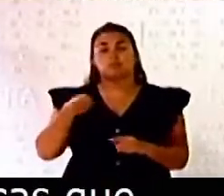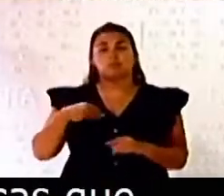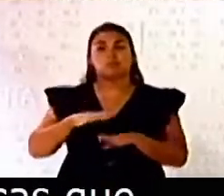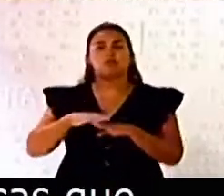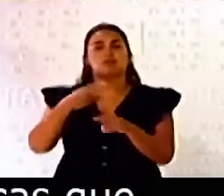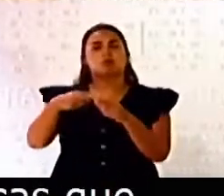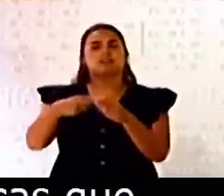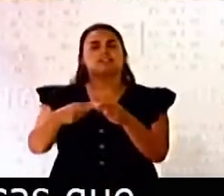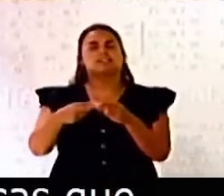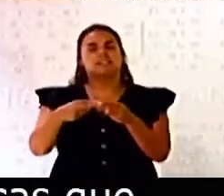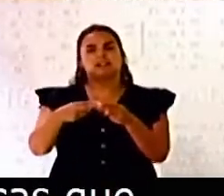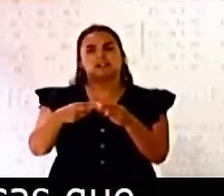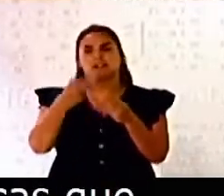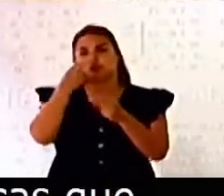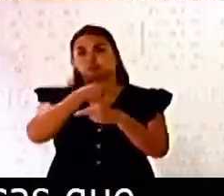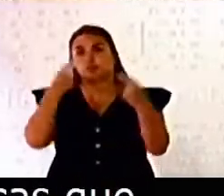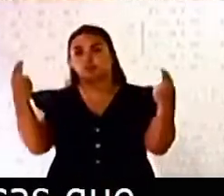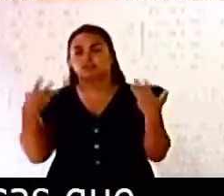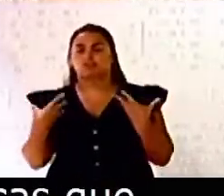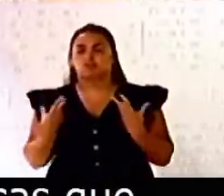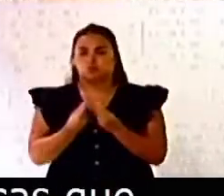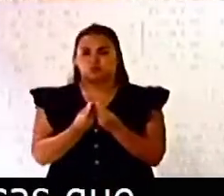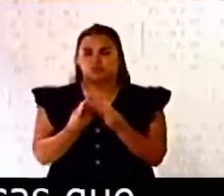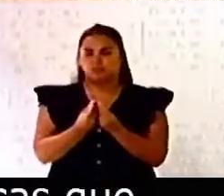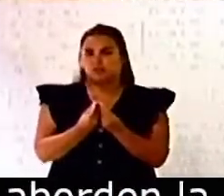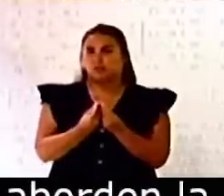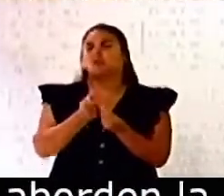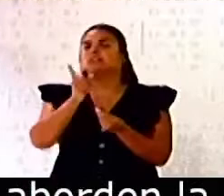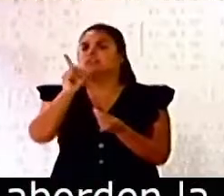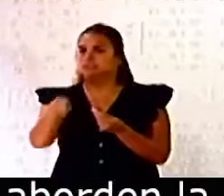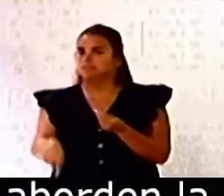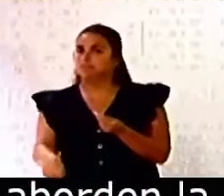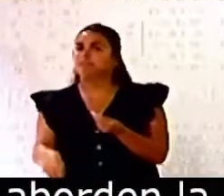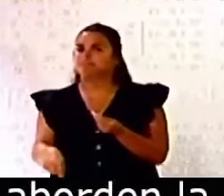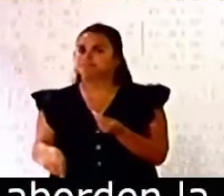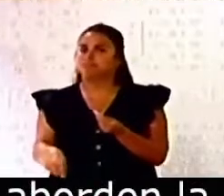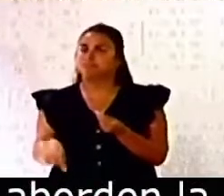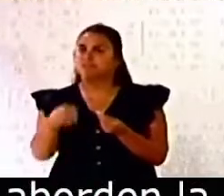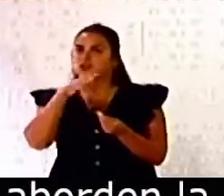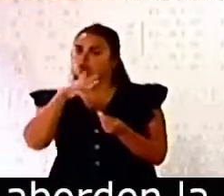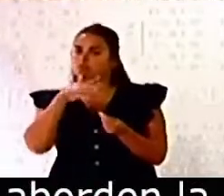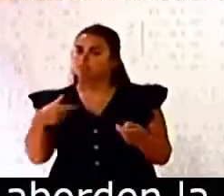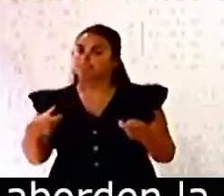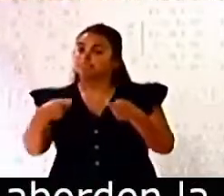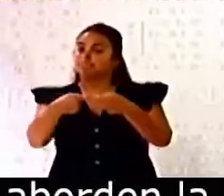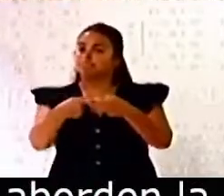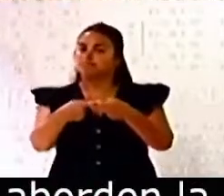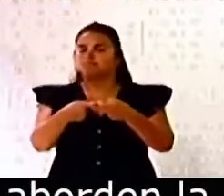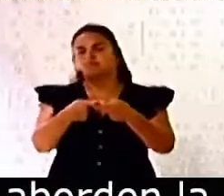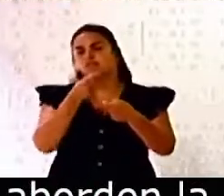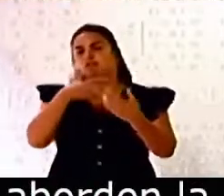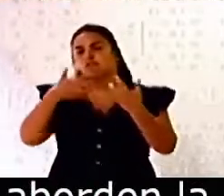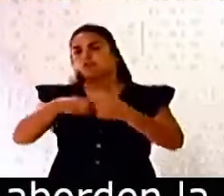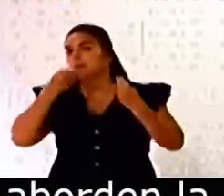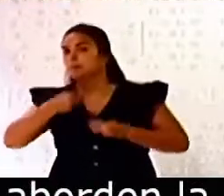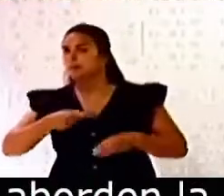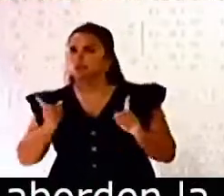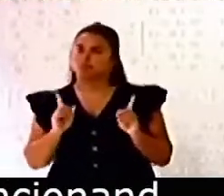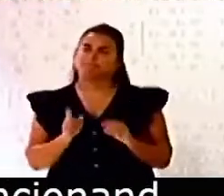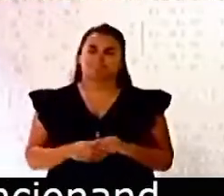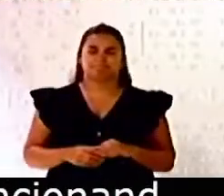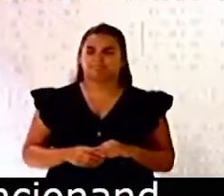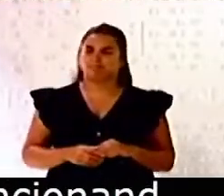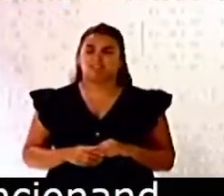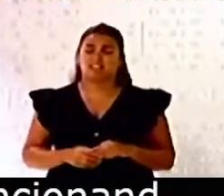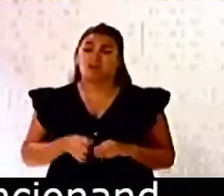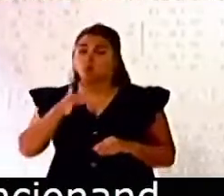políticas públicas que aborden la conciliación y la corresponsabilidad. ¿Están funcionando como me gustaría? No, porque es muy difícil